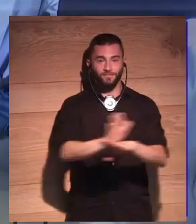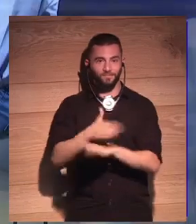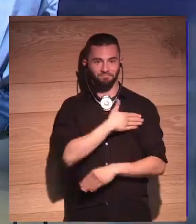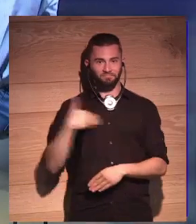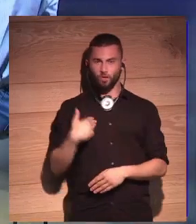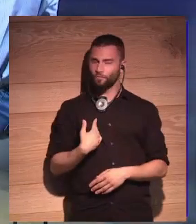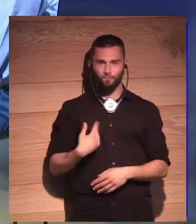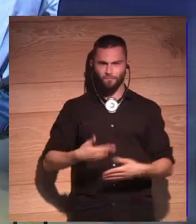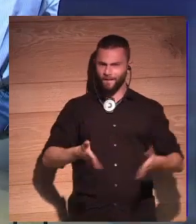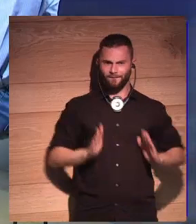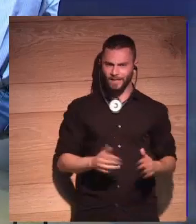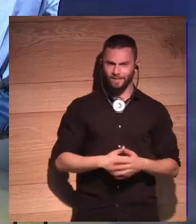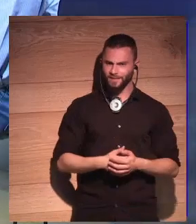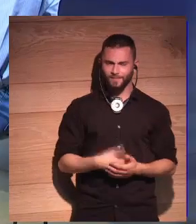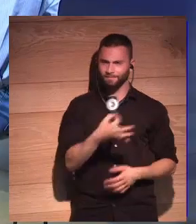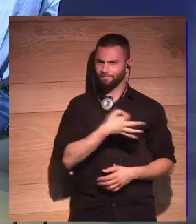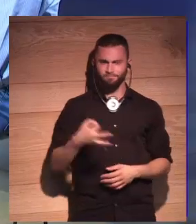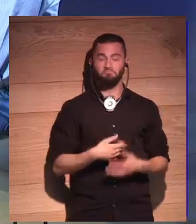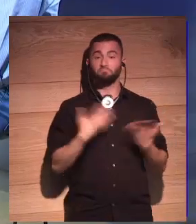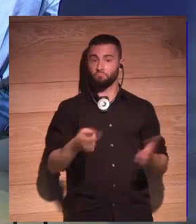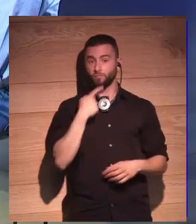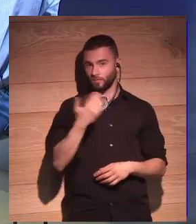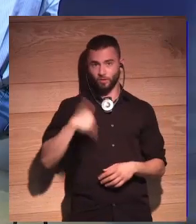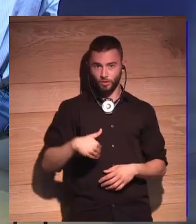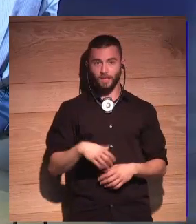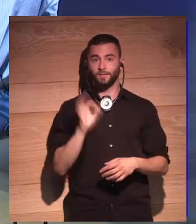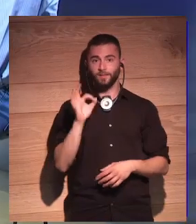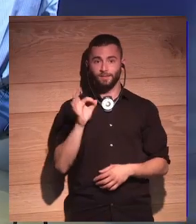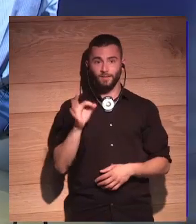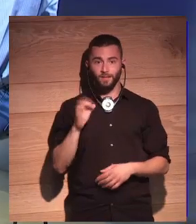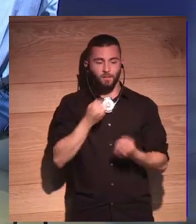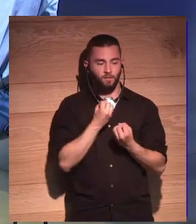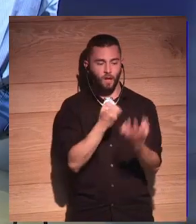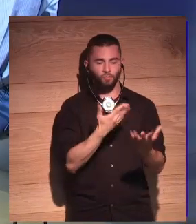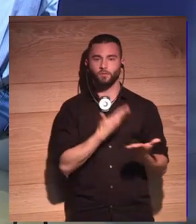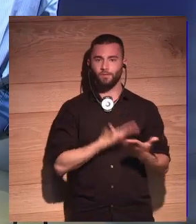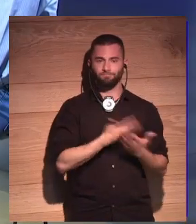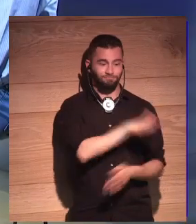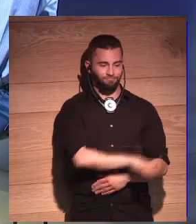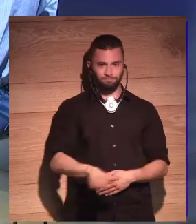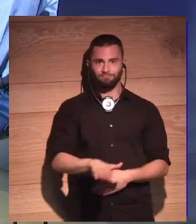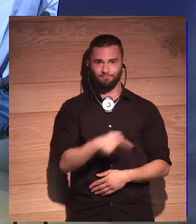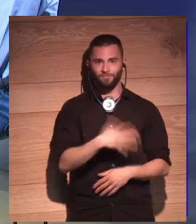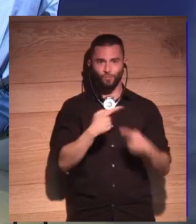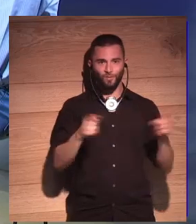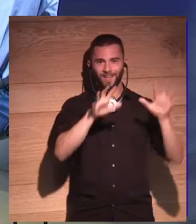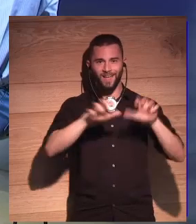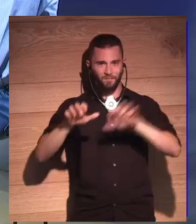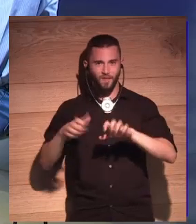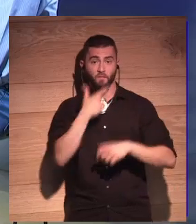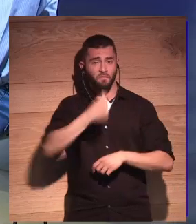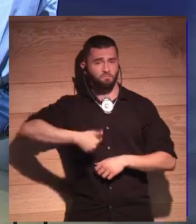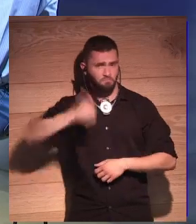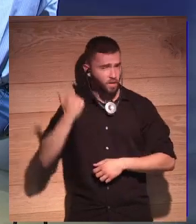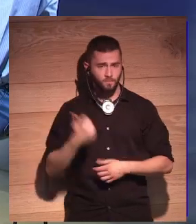Fantástico. Y entonces, ya lo has dicho, que efectivamente se ve el resultado en los chavales. Están aprendiendo música más